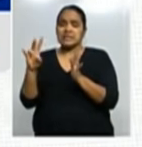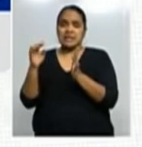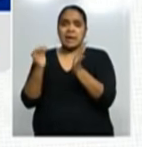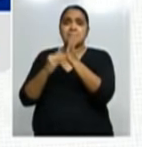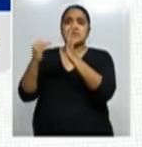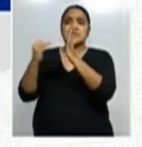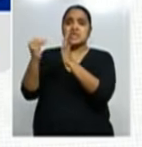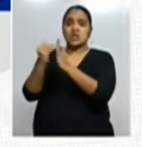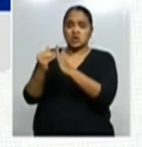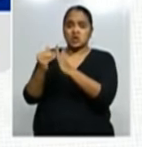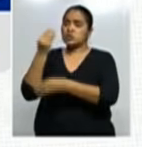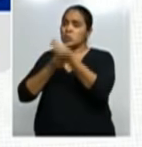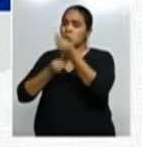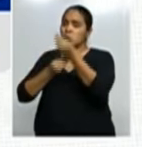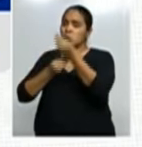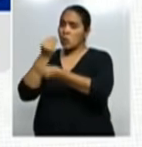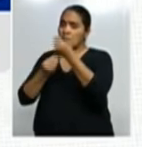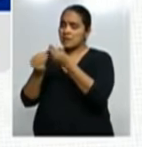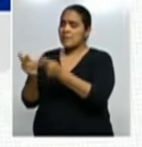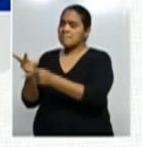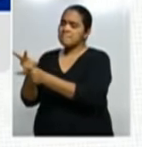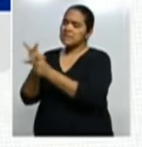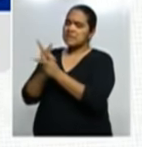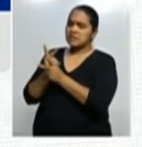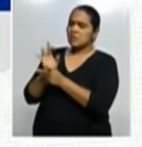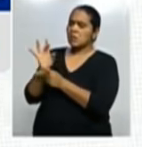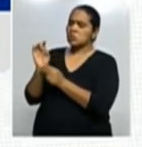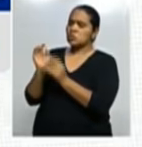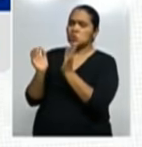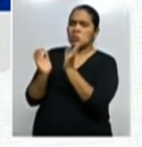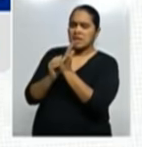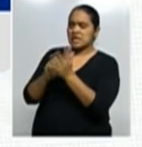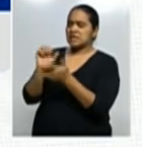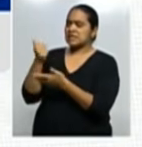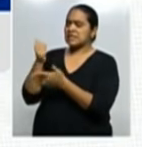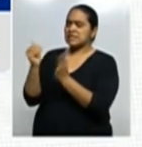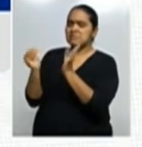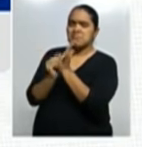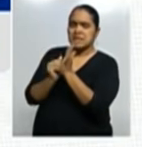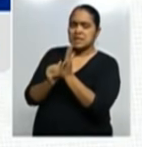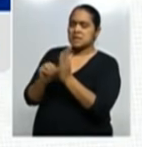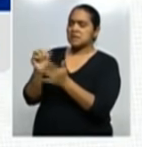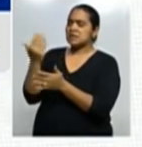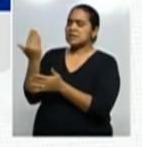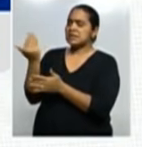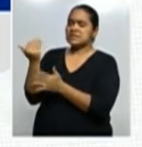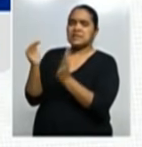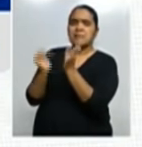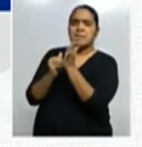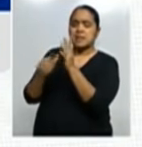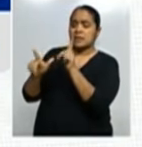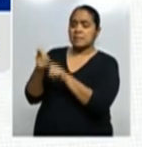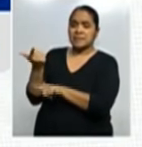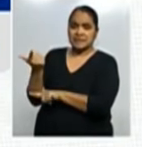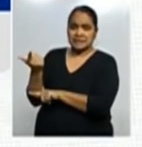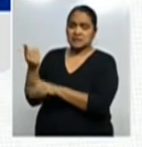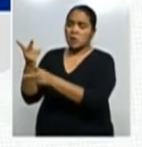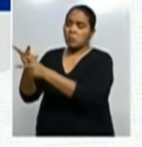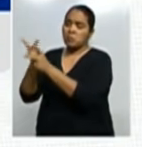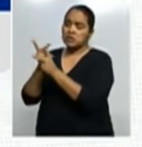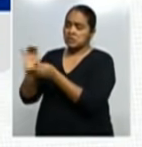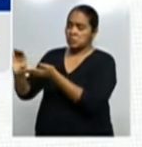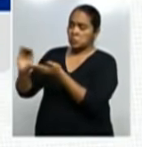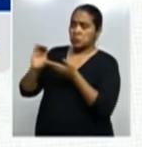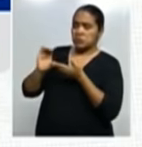señor presidente. Son pequeñitos créditos de 8.000, 10.000, 15.000 lempiras que se canalizan principalmente